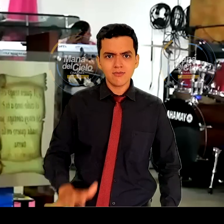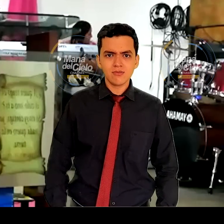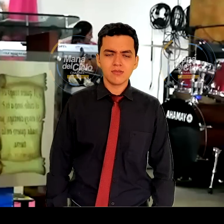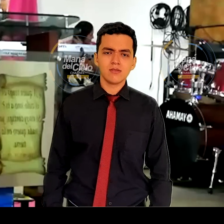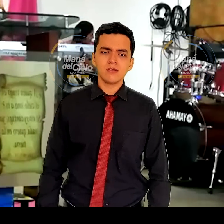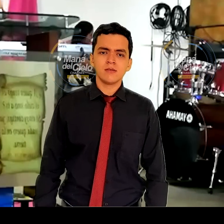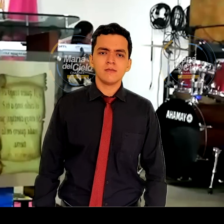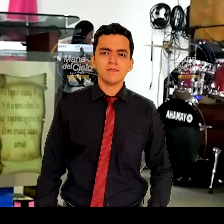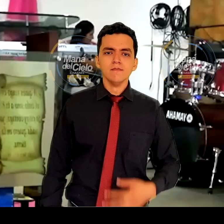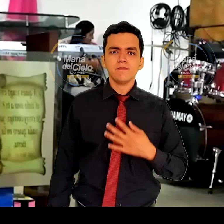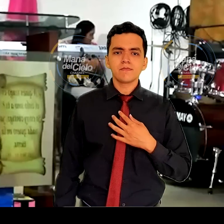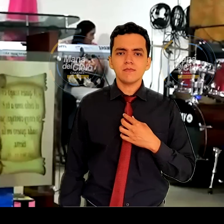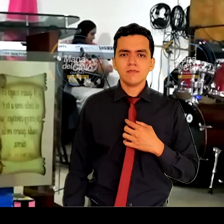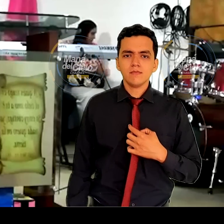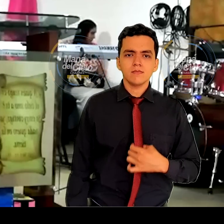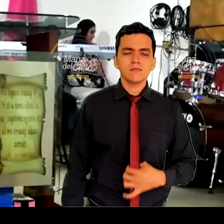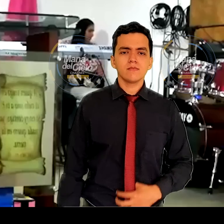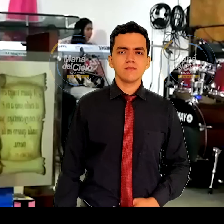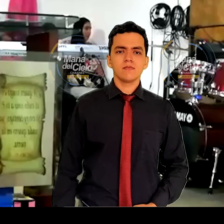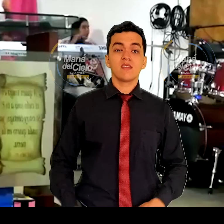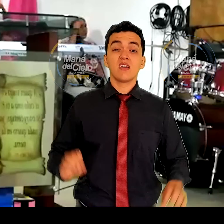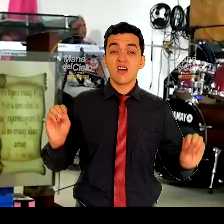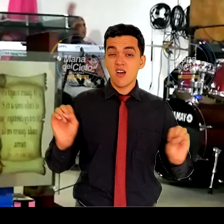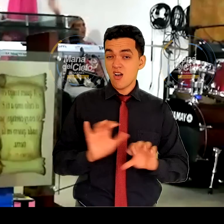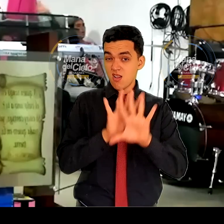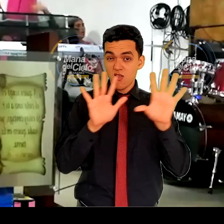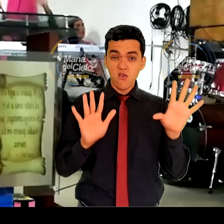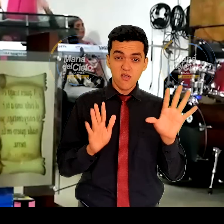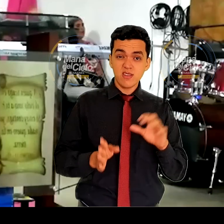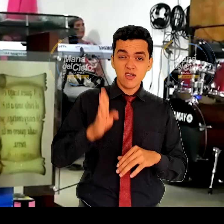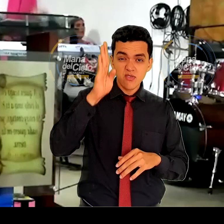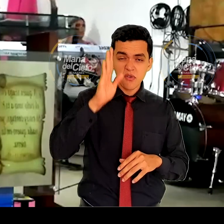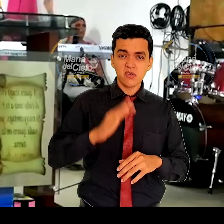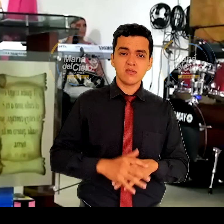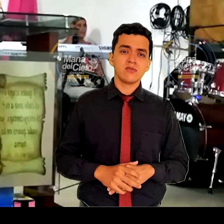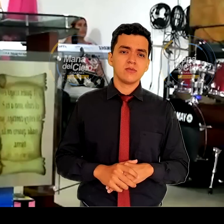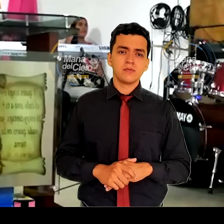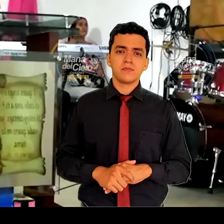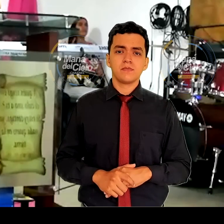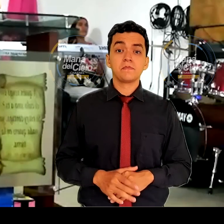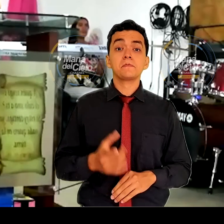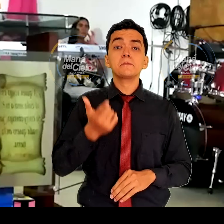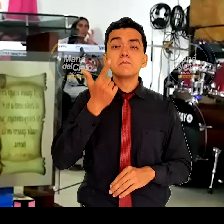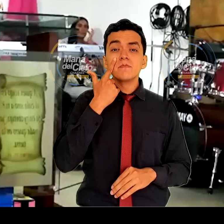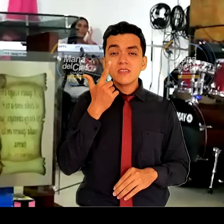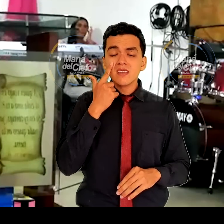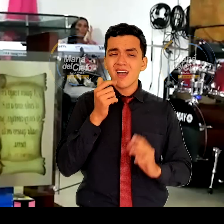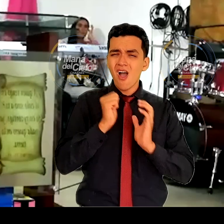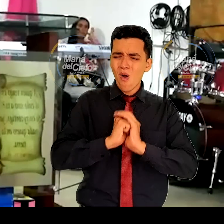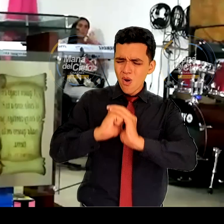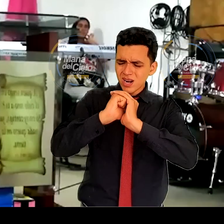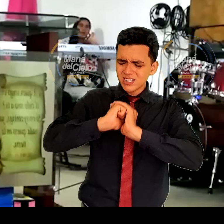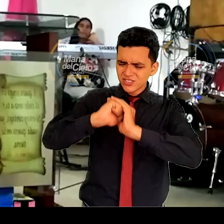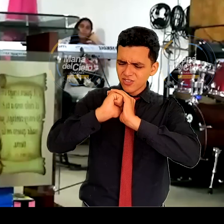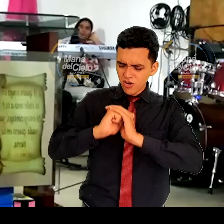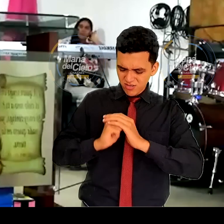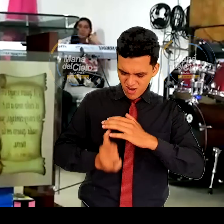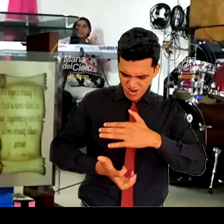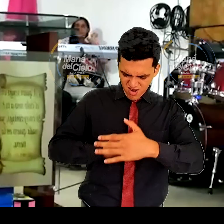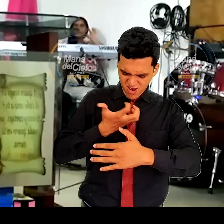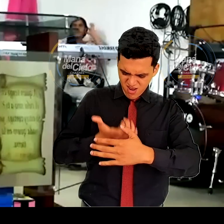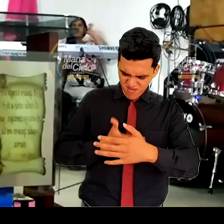alabanza, digamos gloria a Dios, digamos gloria a Dios. Oraciones en el espíritu.